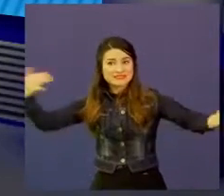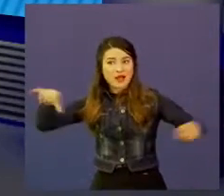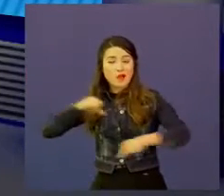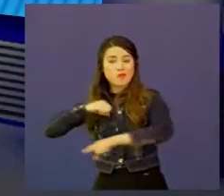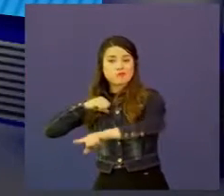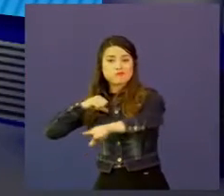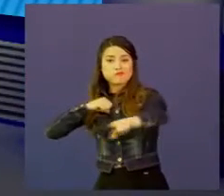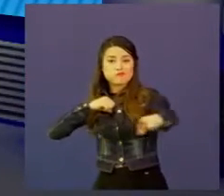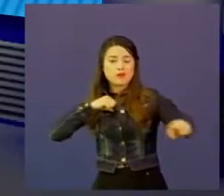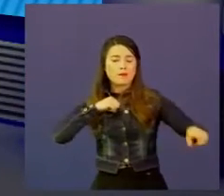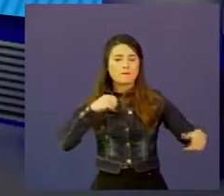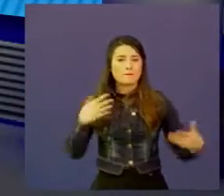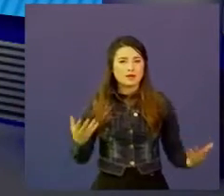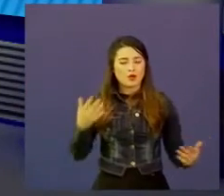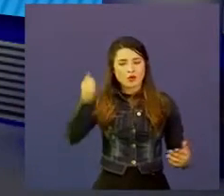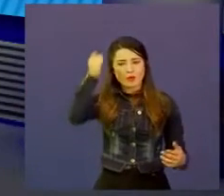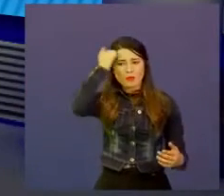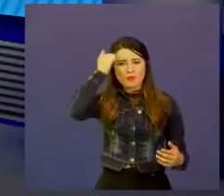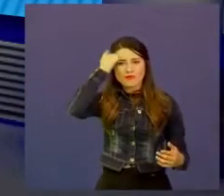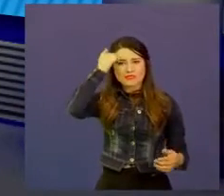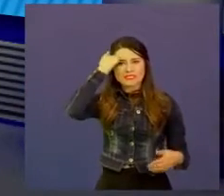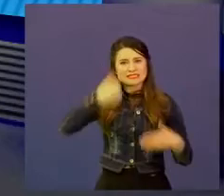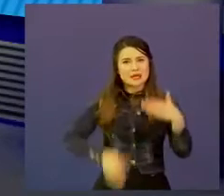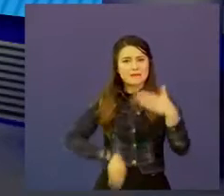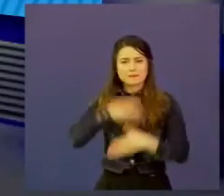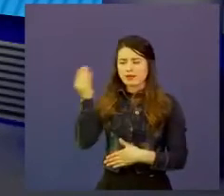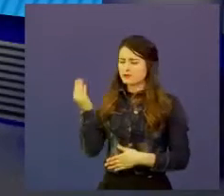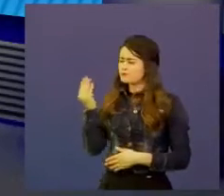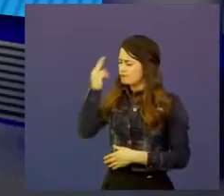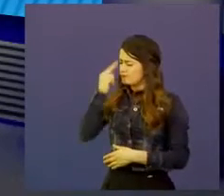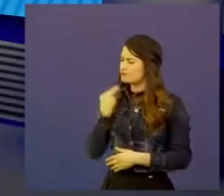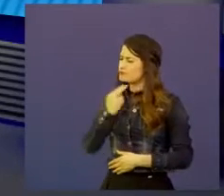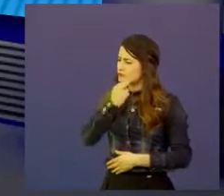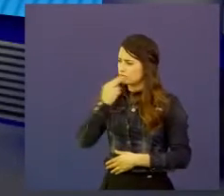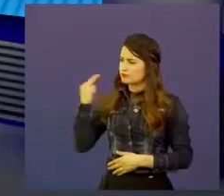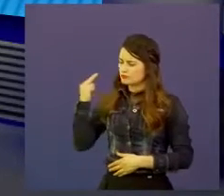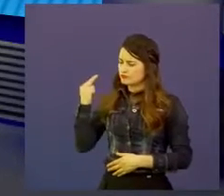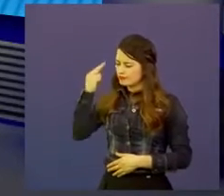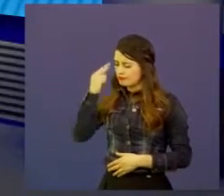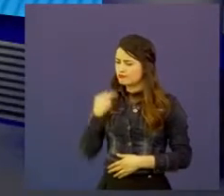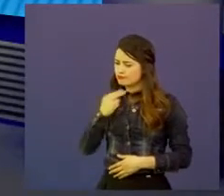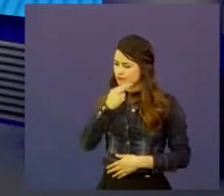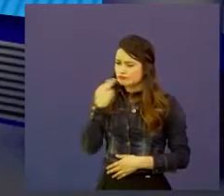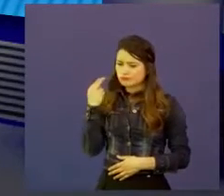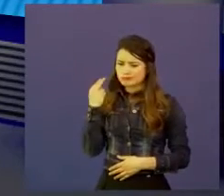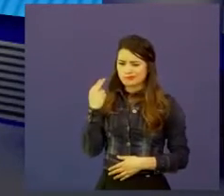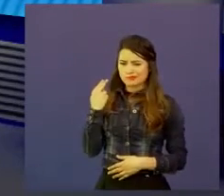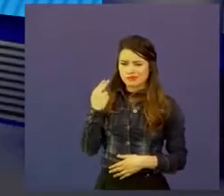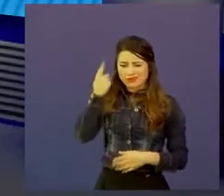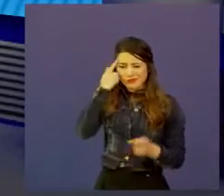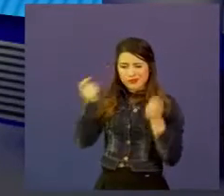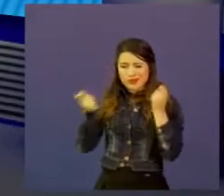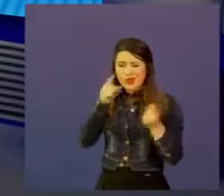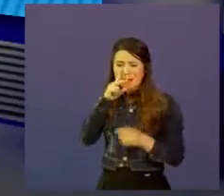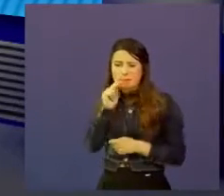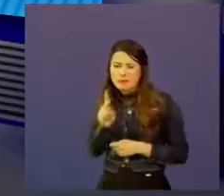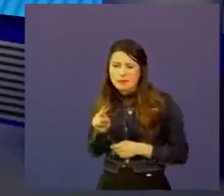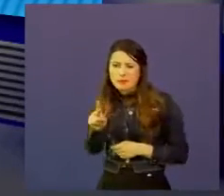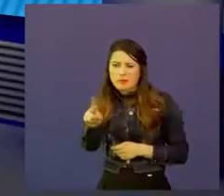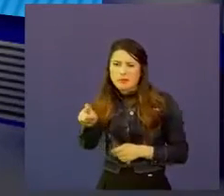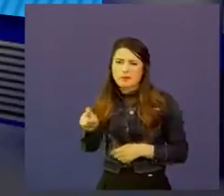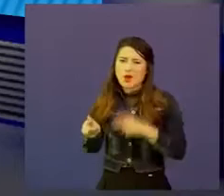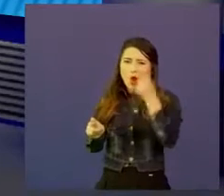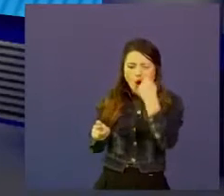los docentes se involucren en un trabajo que implique otras metodologías, exploración de otras